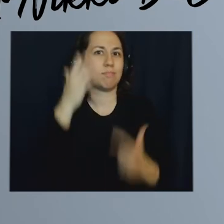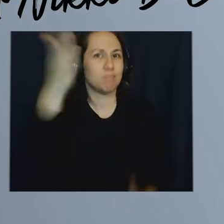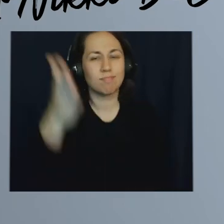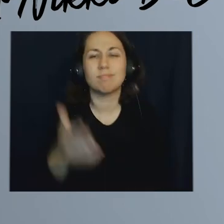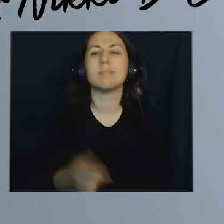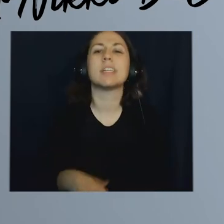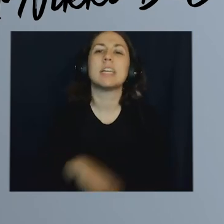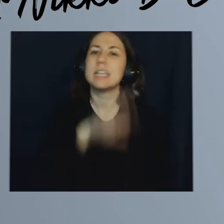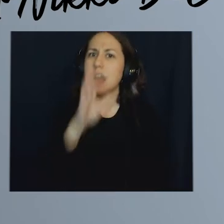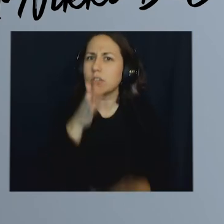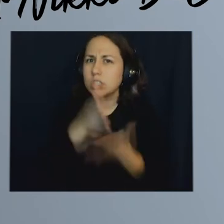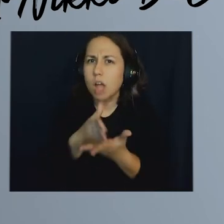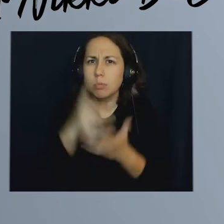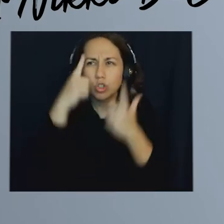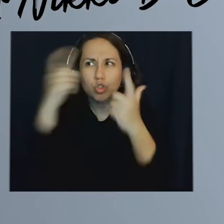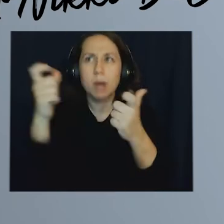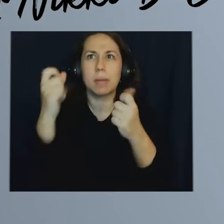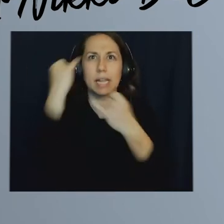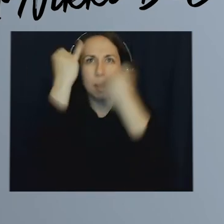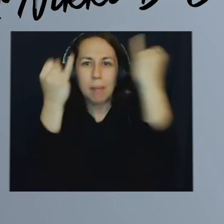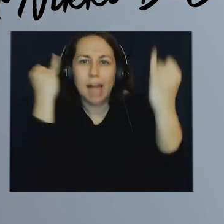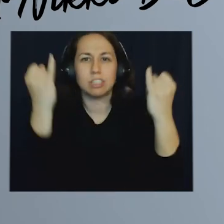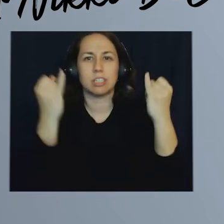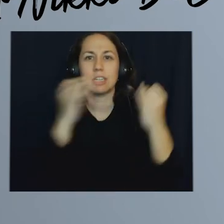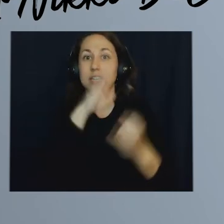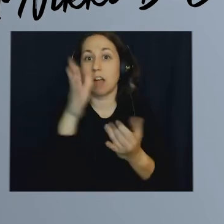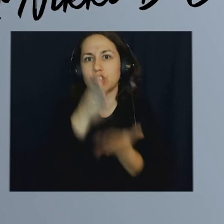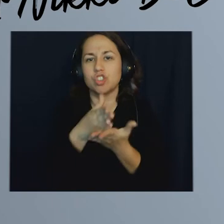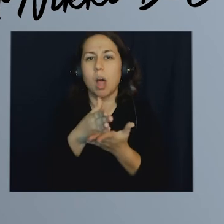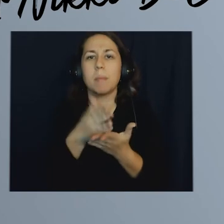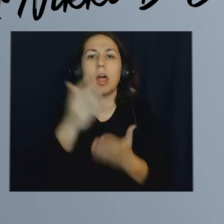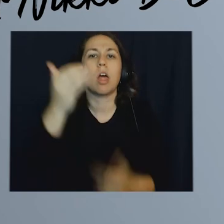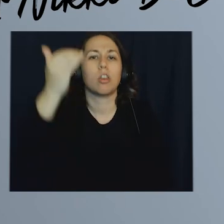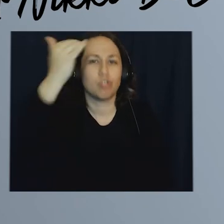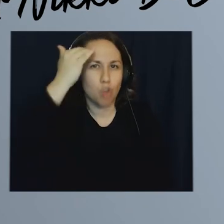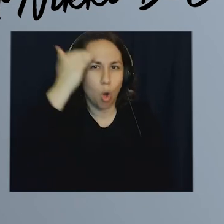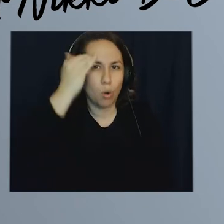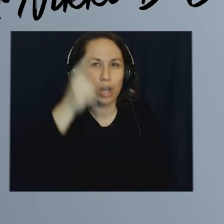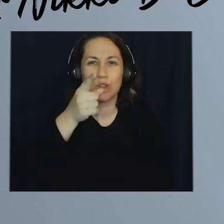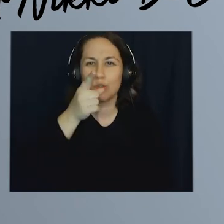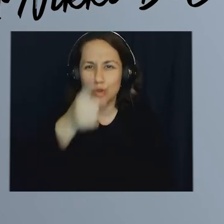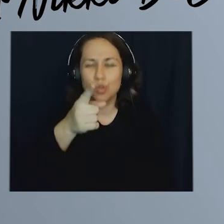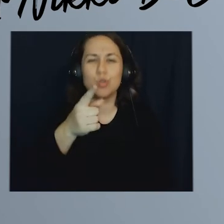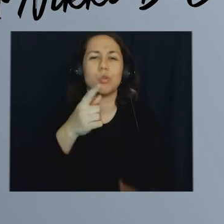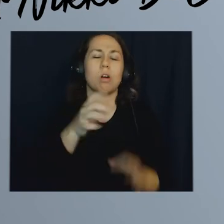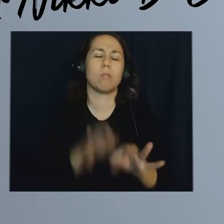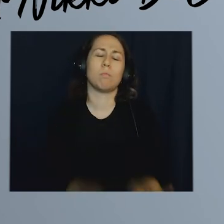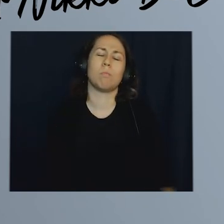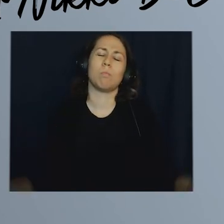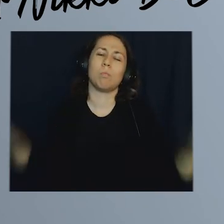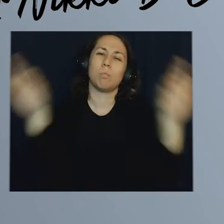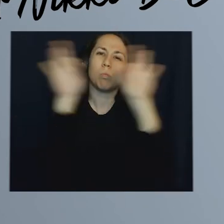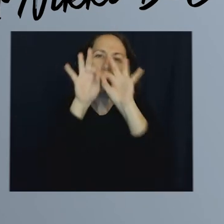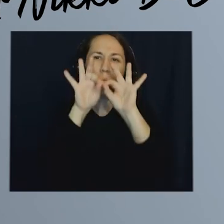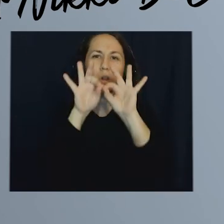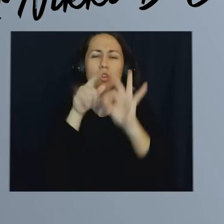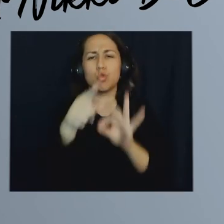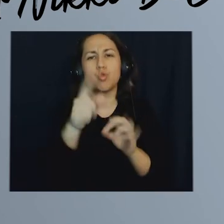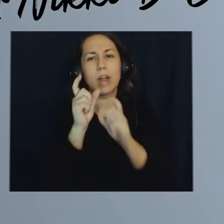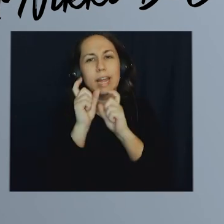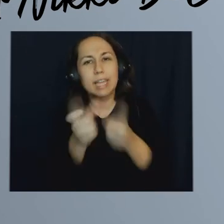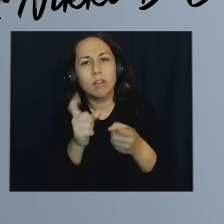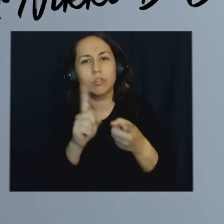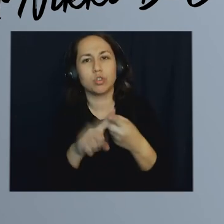better, brighter future. So never stop dreaming, never stop imagining, and never stop knowing that you are